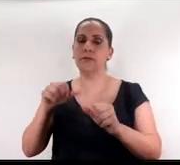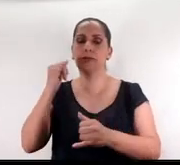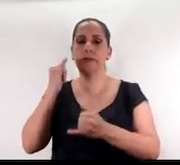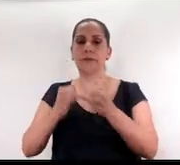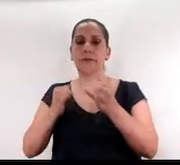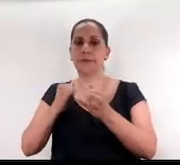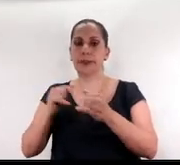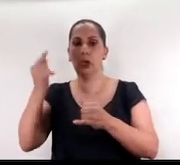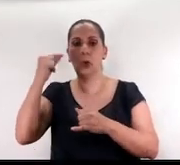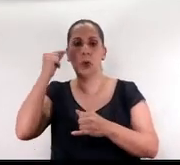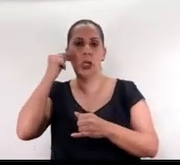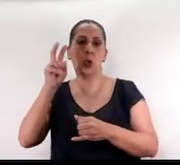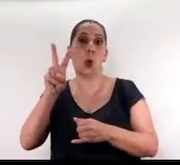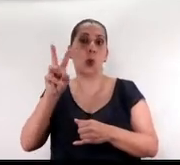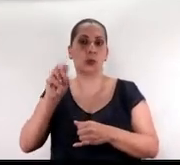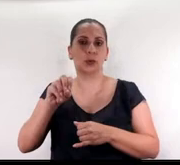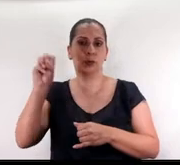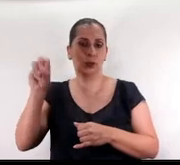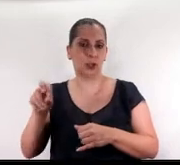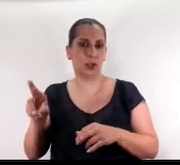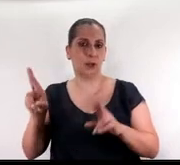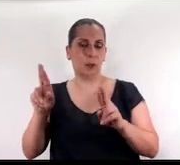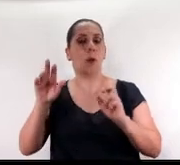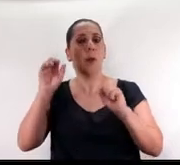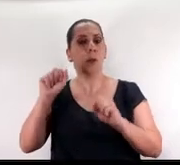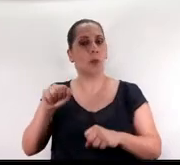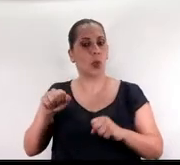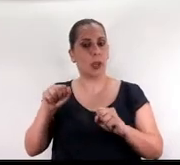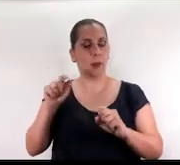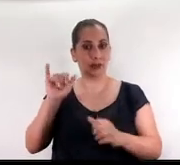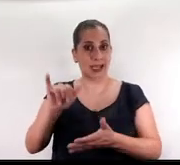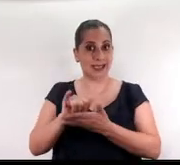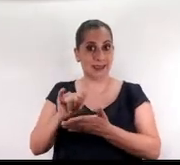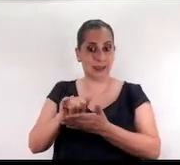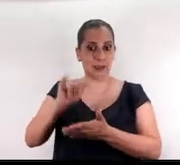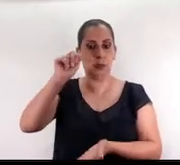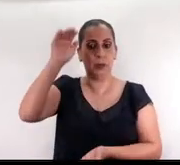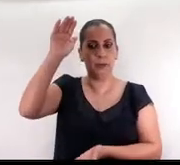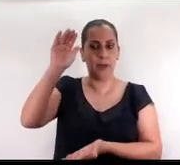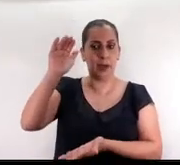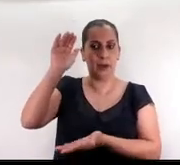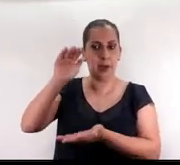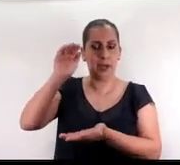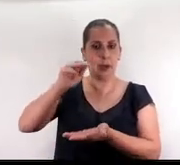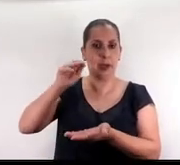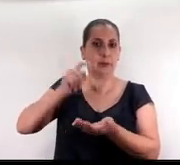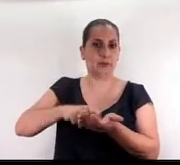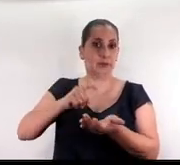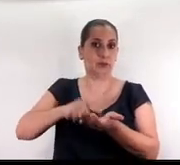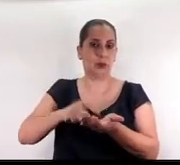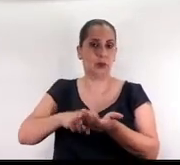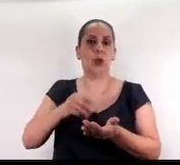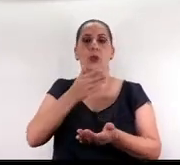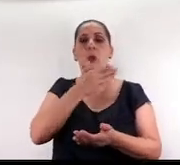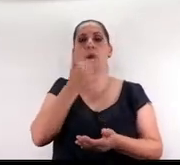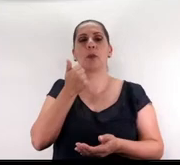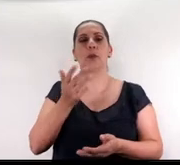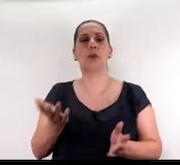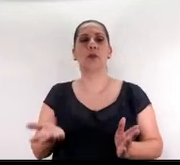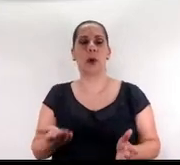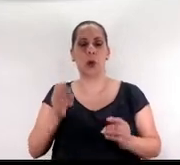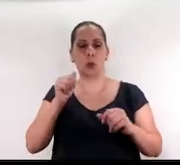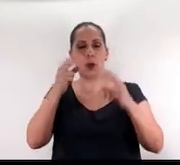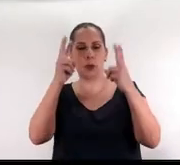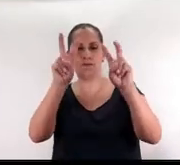con un 2%. Eso nos permitiría ir bajando la deuda total y entonces ser mejor calificados, y